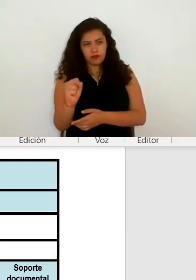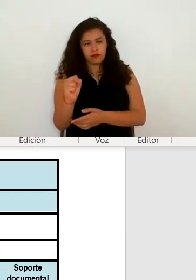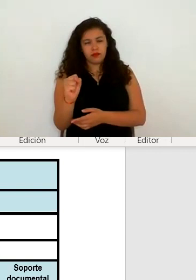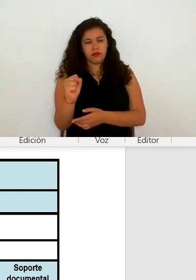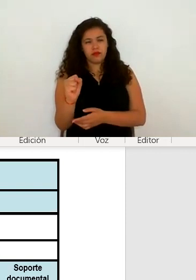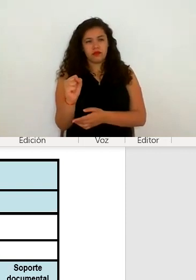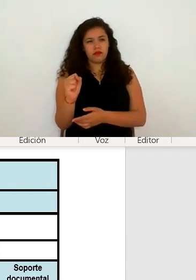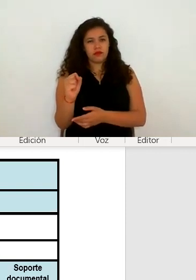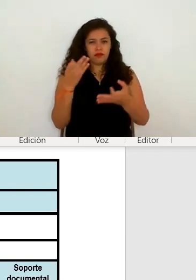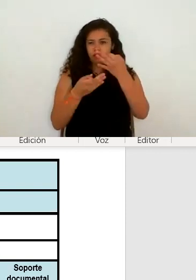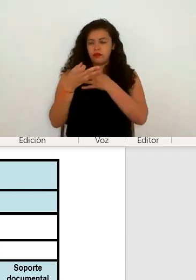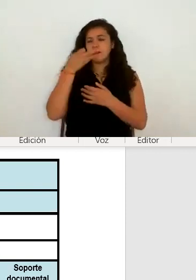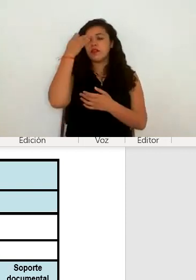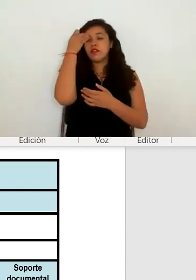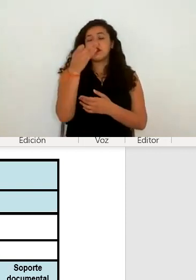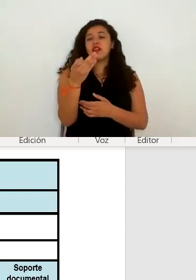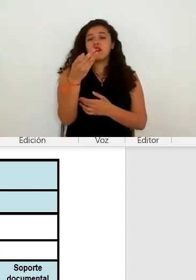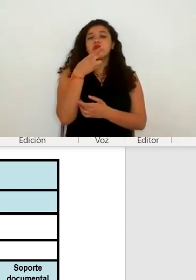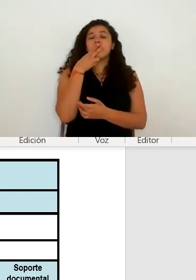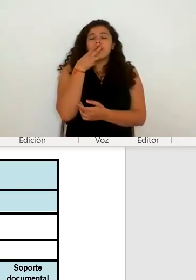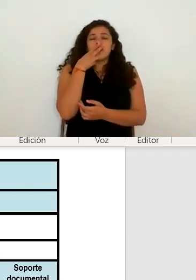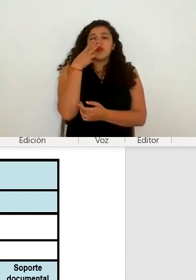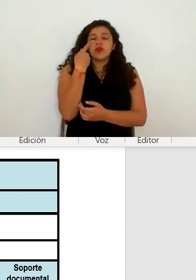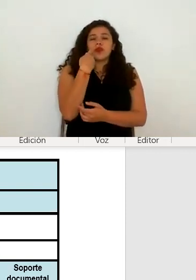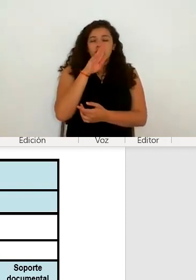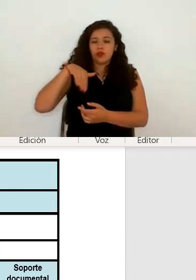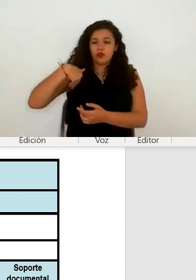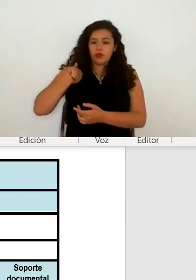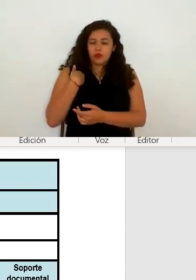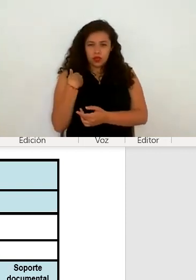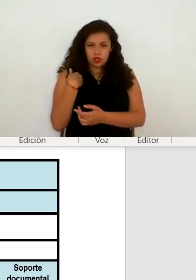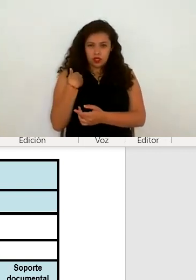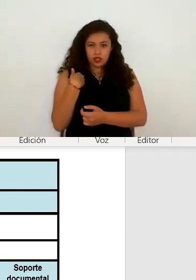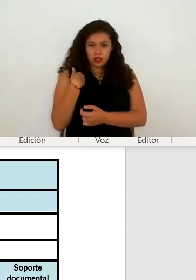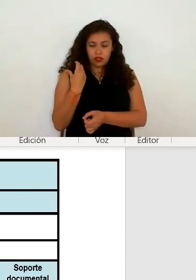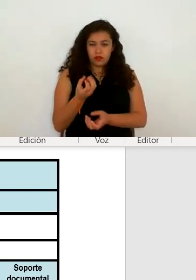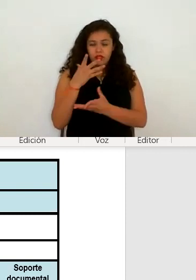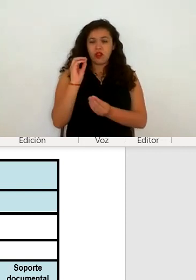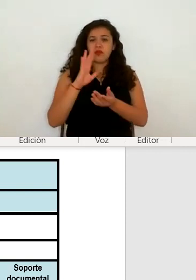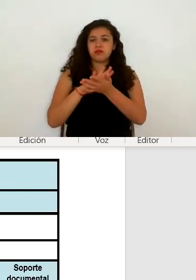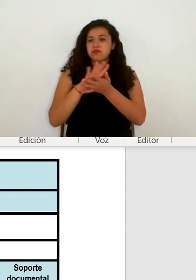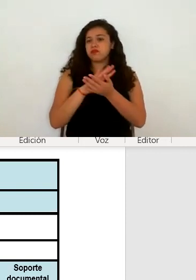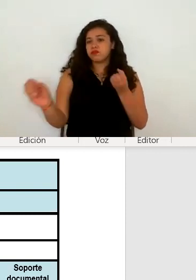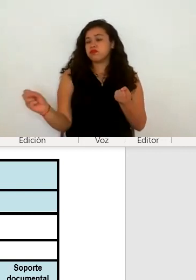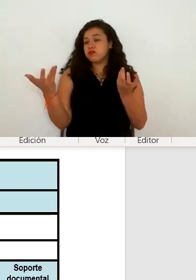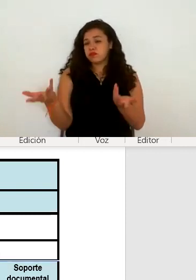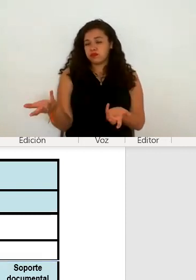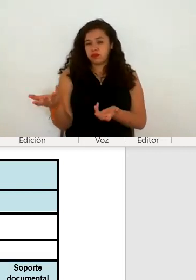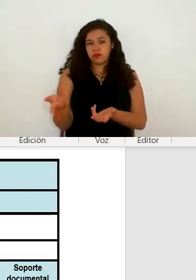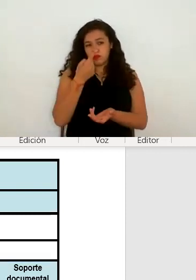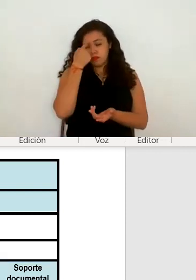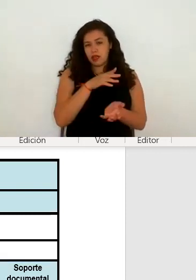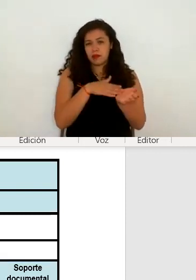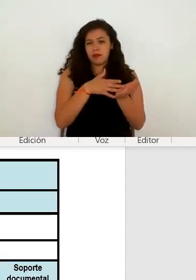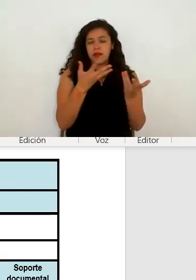y cuánto tiempo les es útil su conservación o, en su caso, su eliminación. Entonces, para hacer este